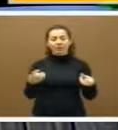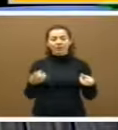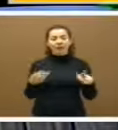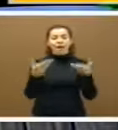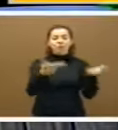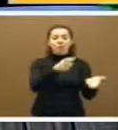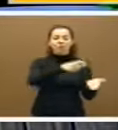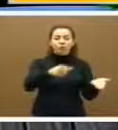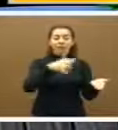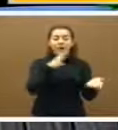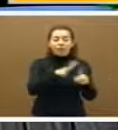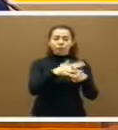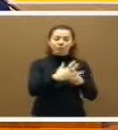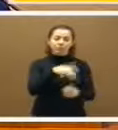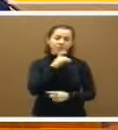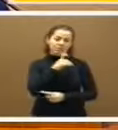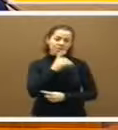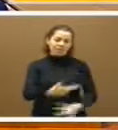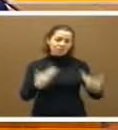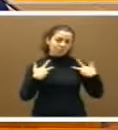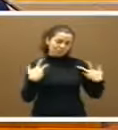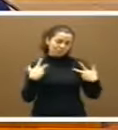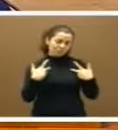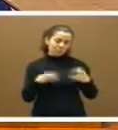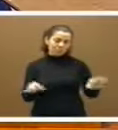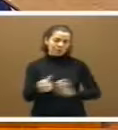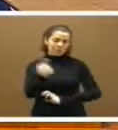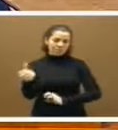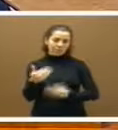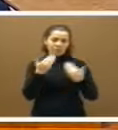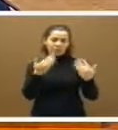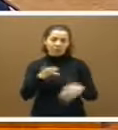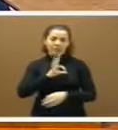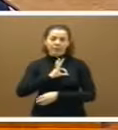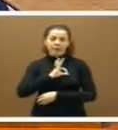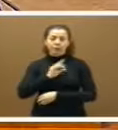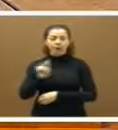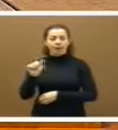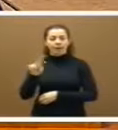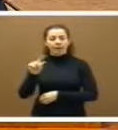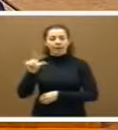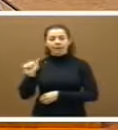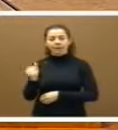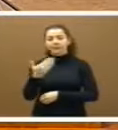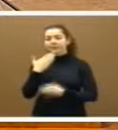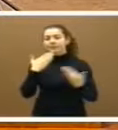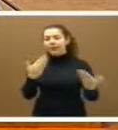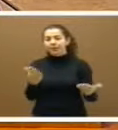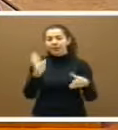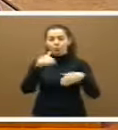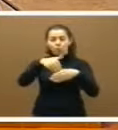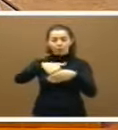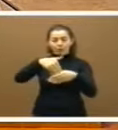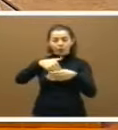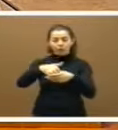muy mal. Nada más y muchas gracias. SEÑOR Muchas gracias, señora Ávila. Señorías, la votación de